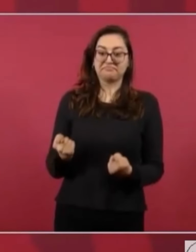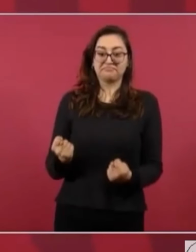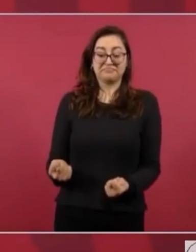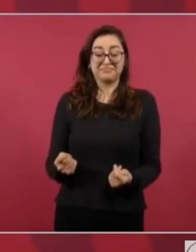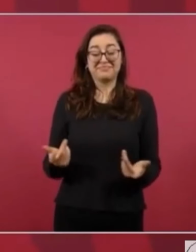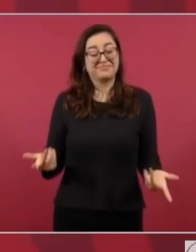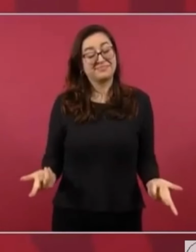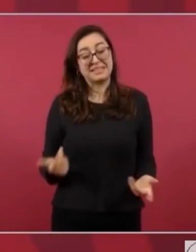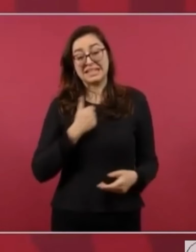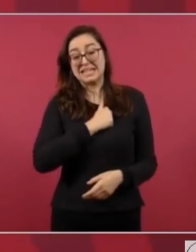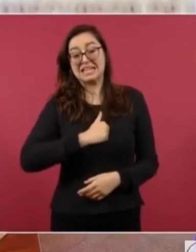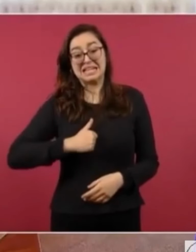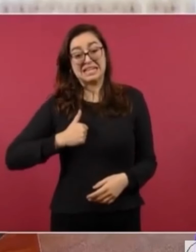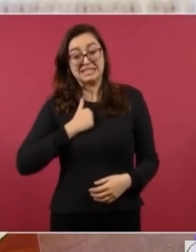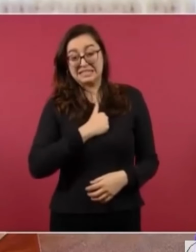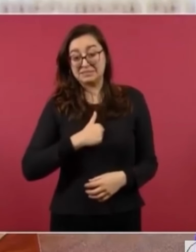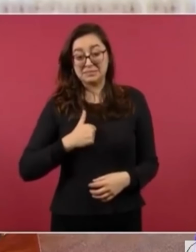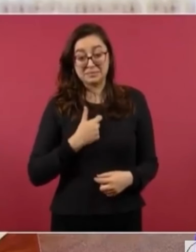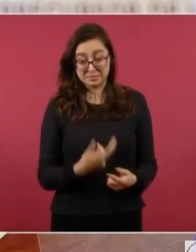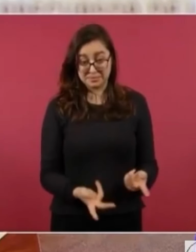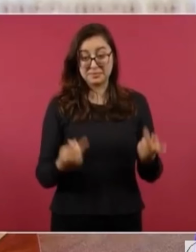los que